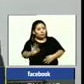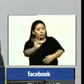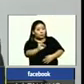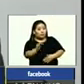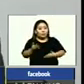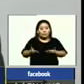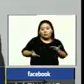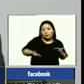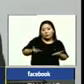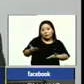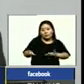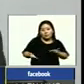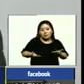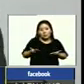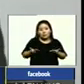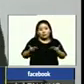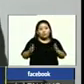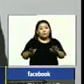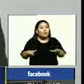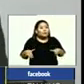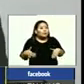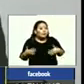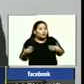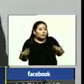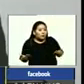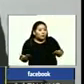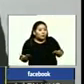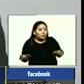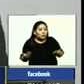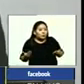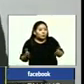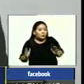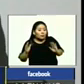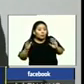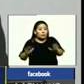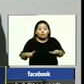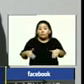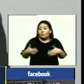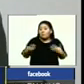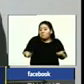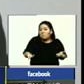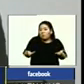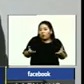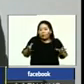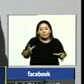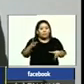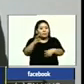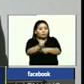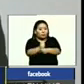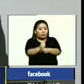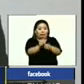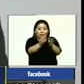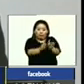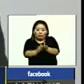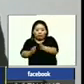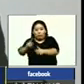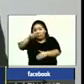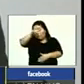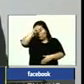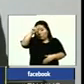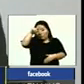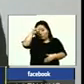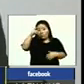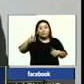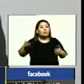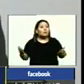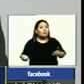servicio, las cuales se concretizaron en planes de trabajo que se abordaron